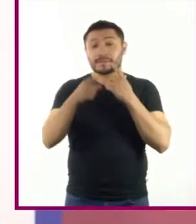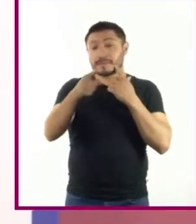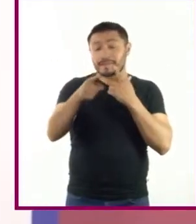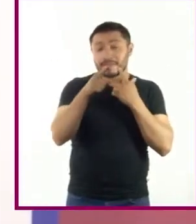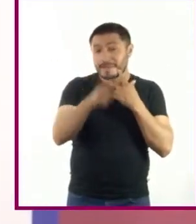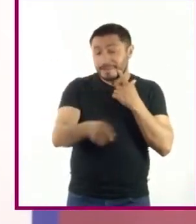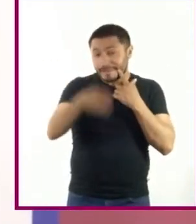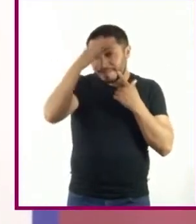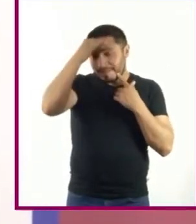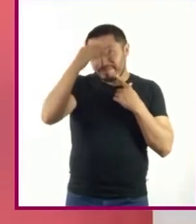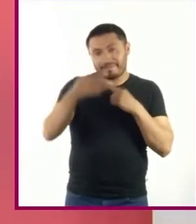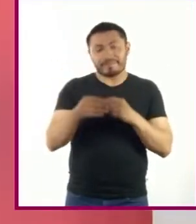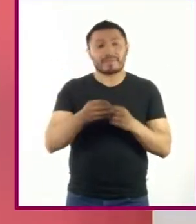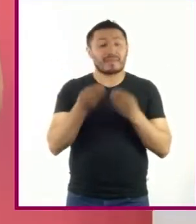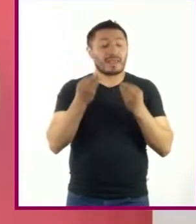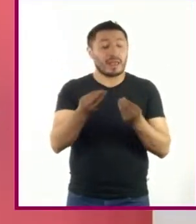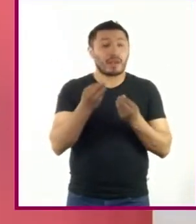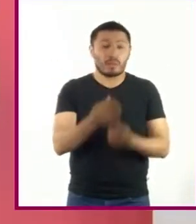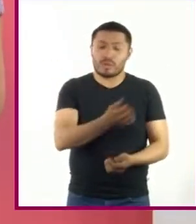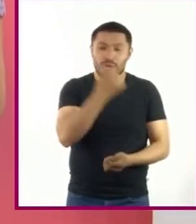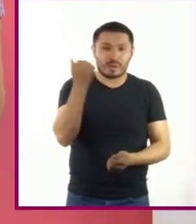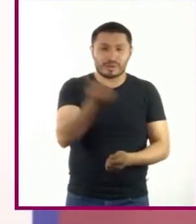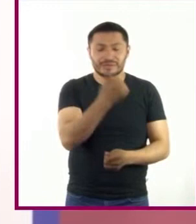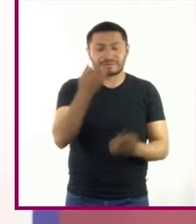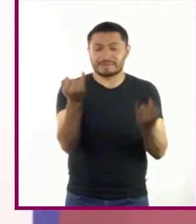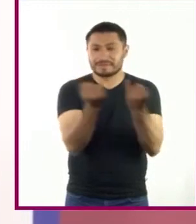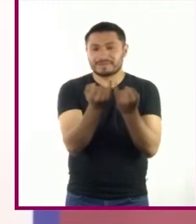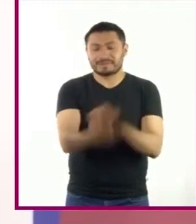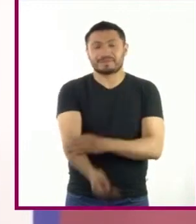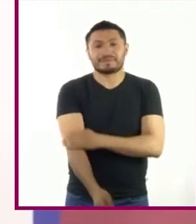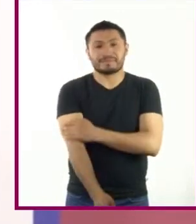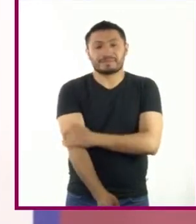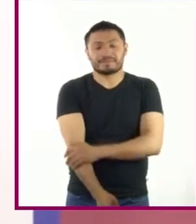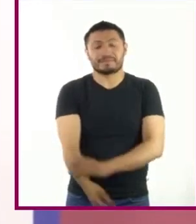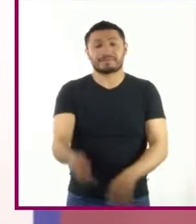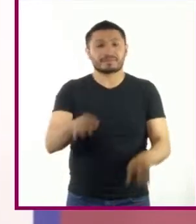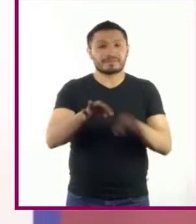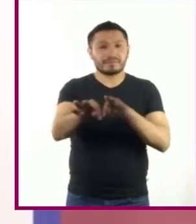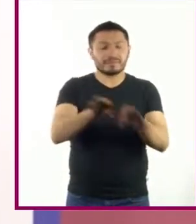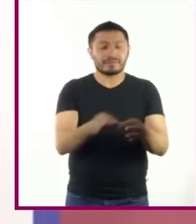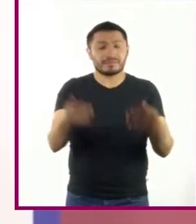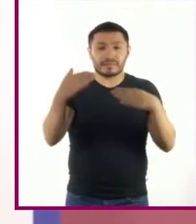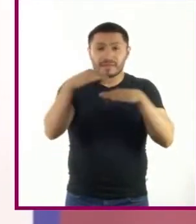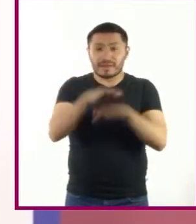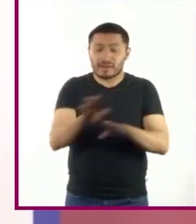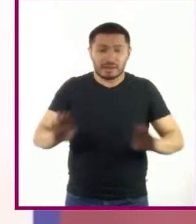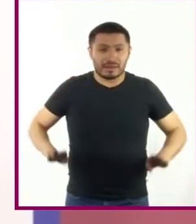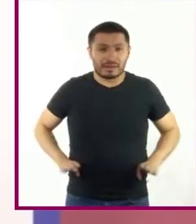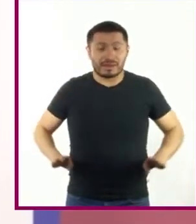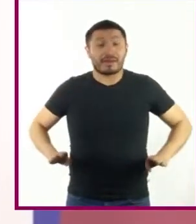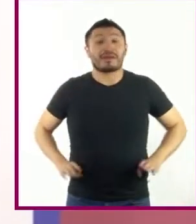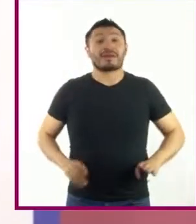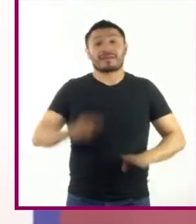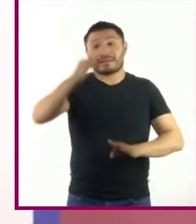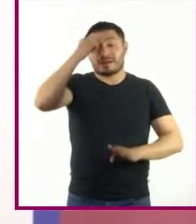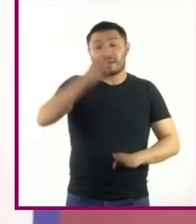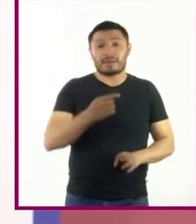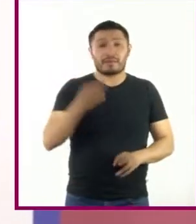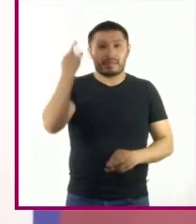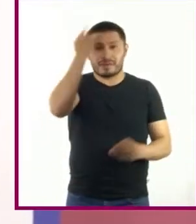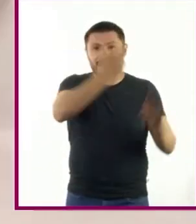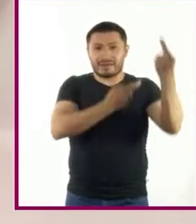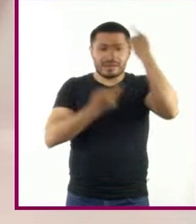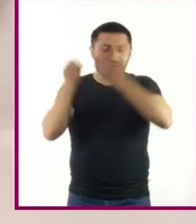mucho a ti y a las alumnas y alumnos, pues trabajaremos los aspectos que debemos considerar para la revisión de